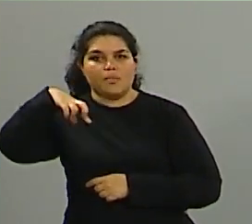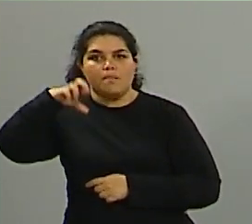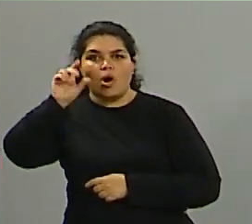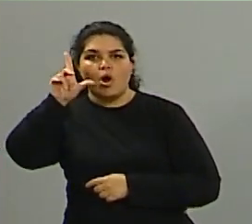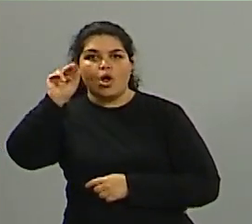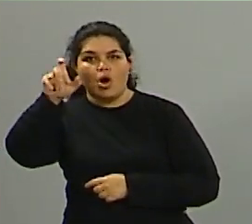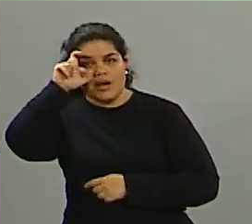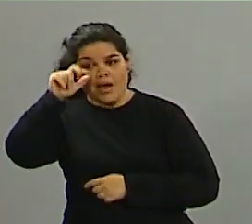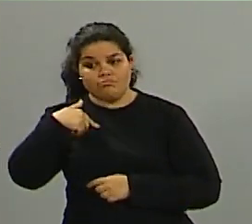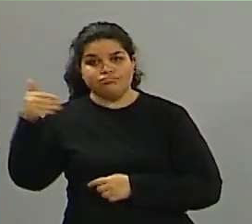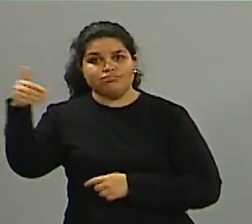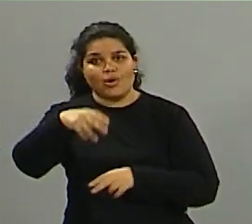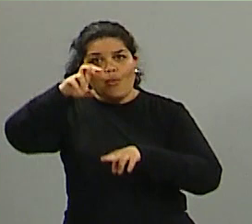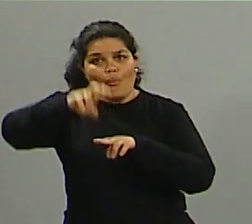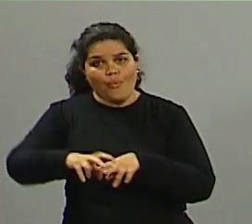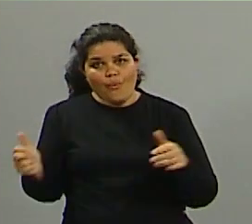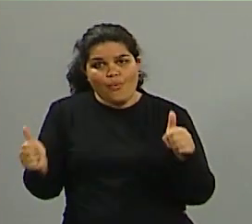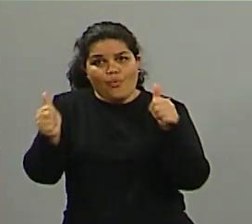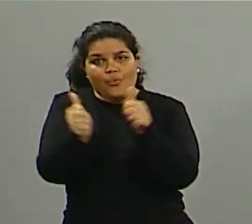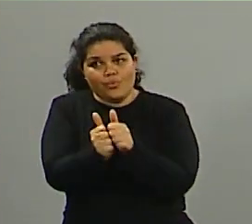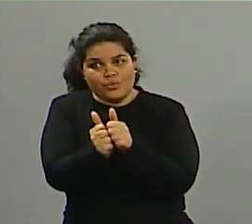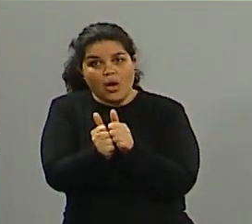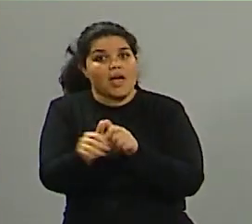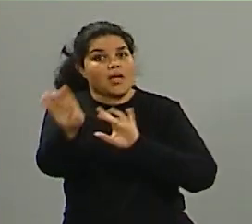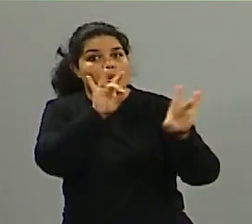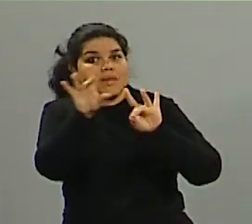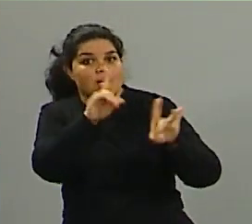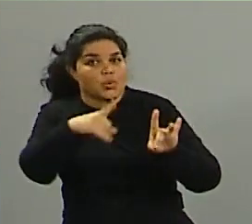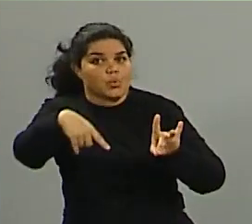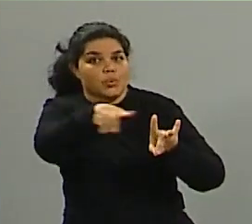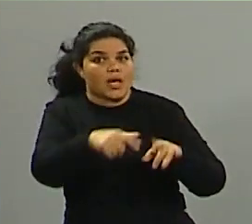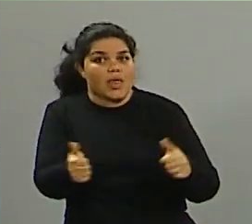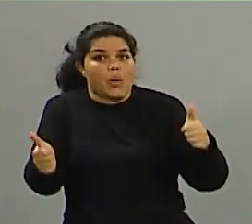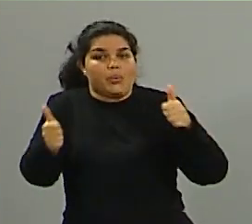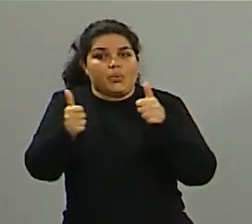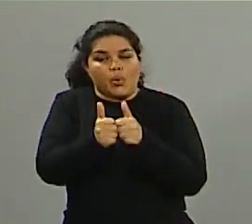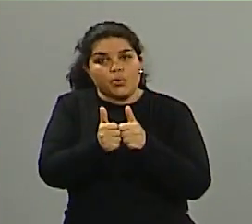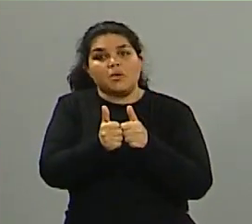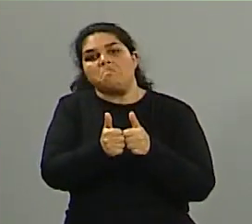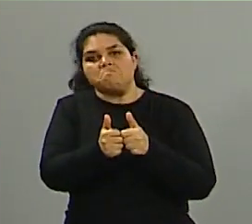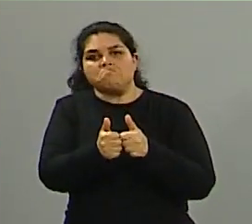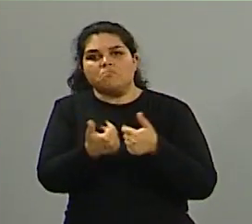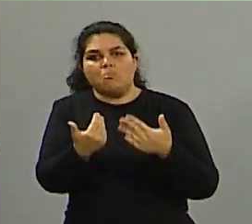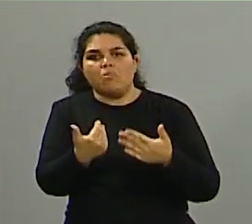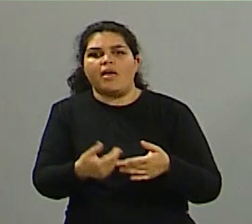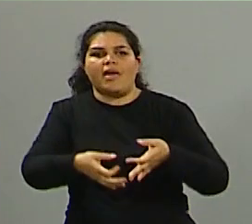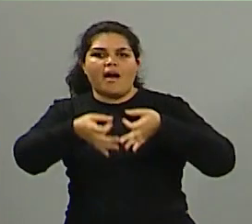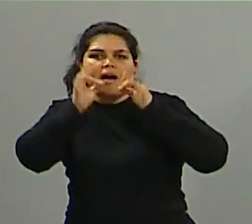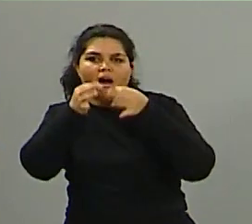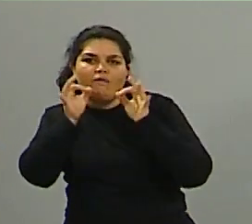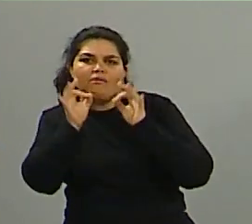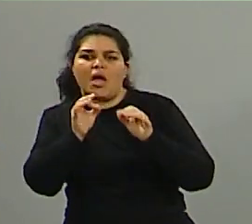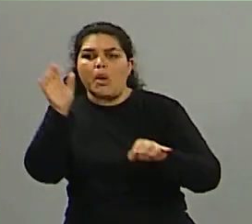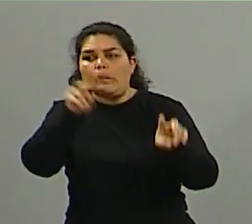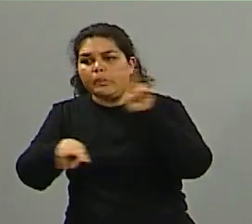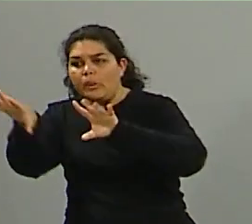Chat Político. Así es que la invitación es para que no se muevan, se queden ahí, vayan a buscar algo para tomar, un cafecito y que se queden con